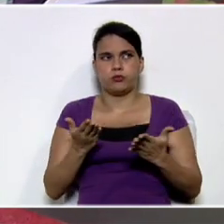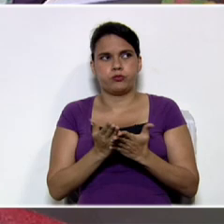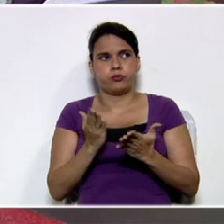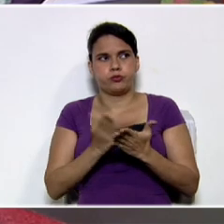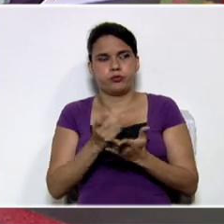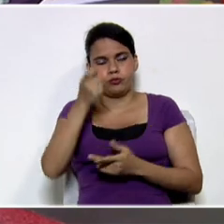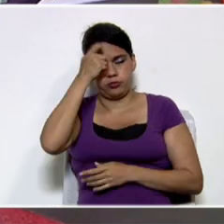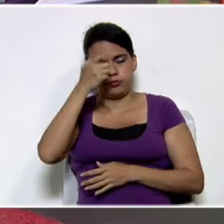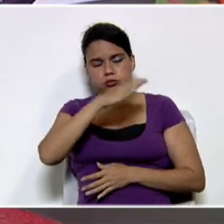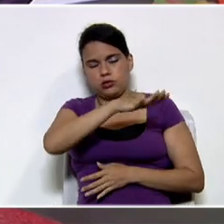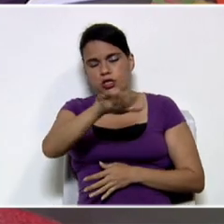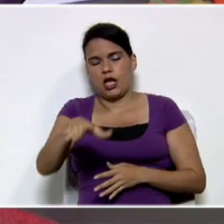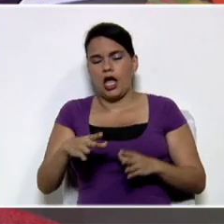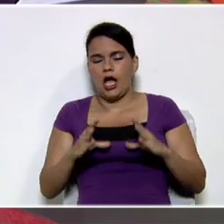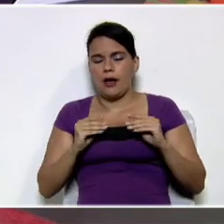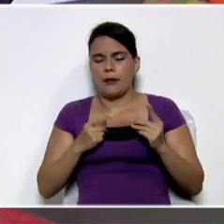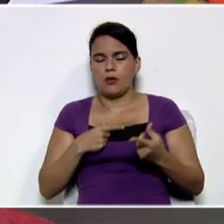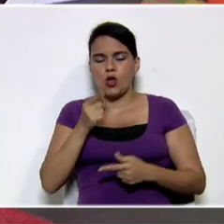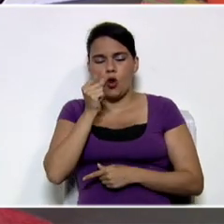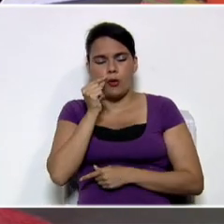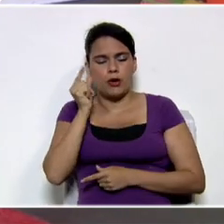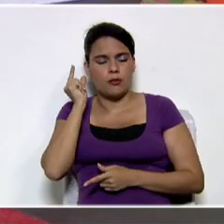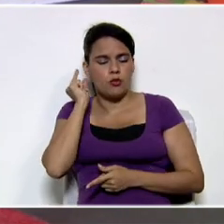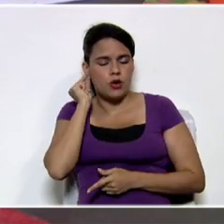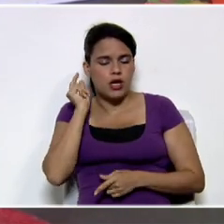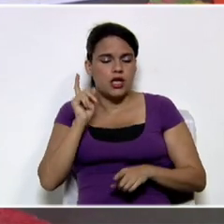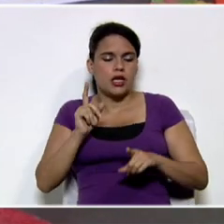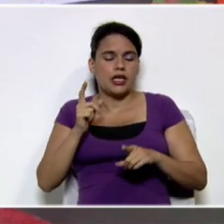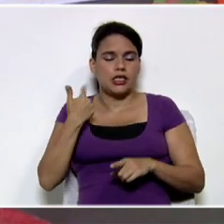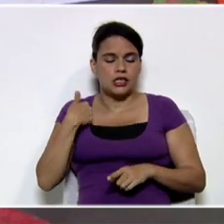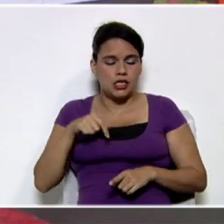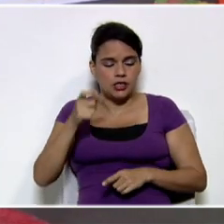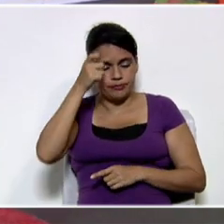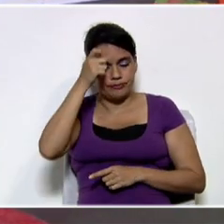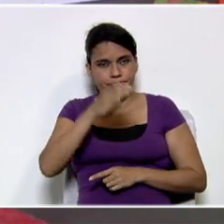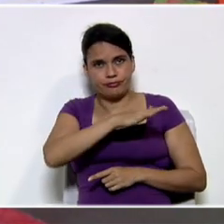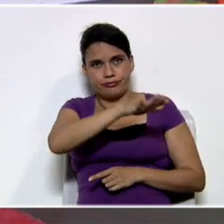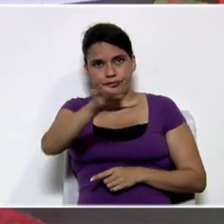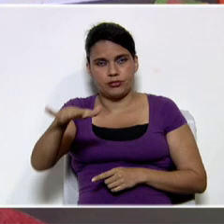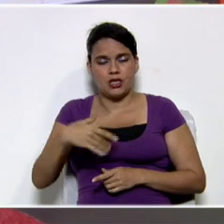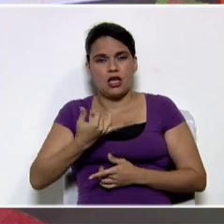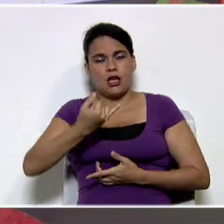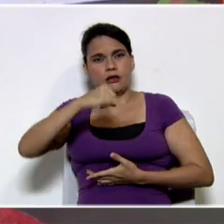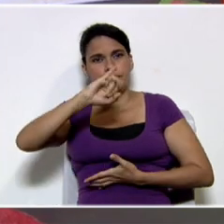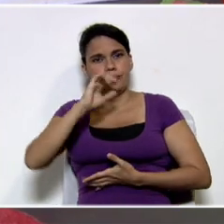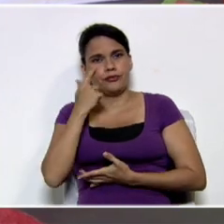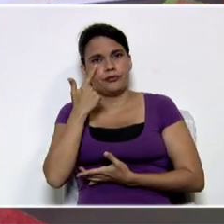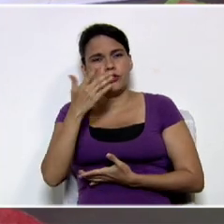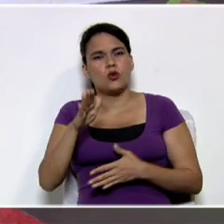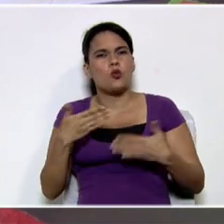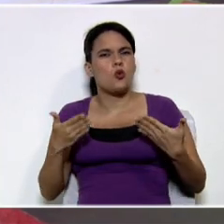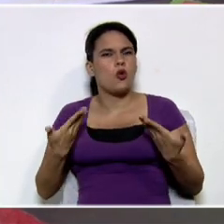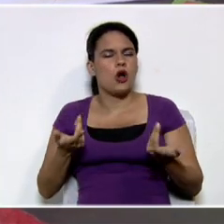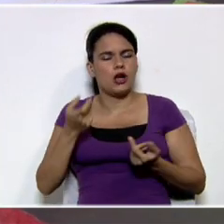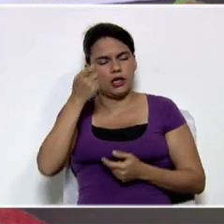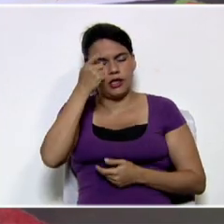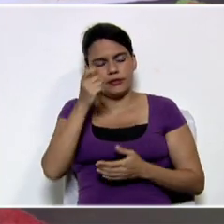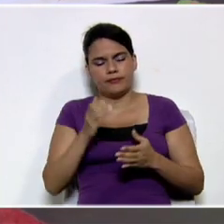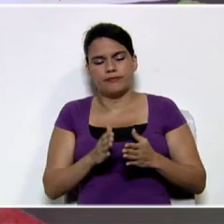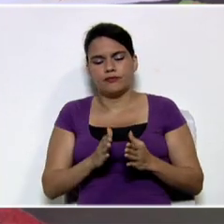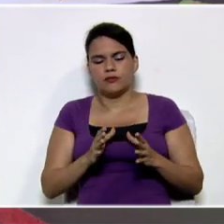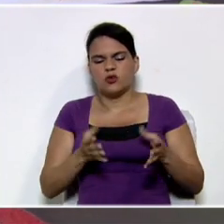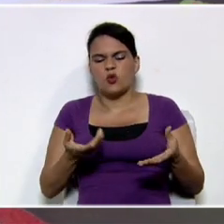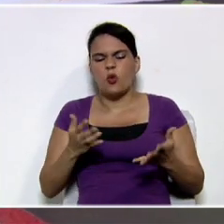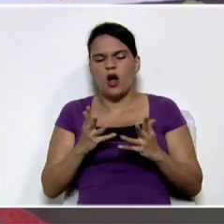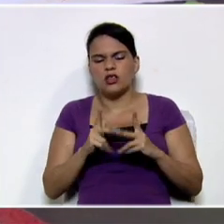mujeres que tiene la población en sí. Allí vemos cuál es la cantidad de hombres y cuál es la cantidad de